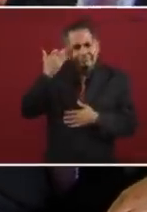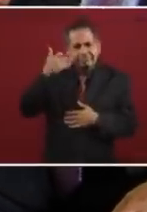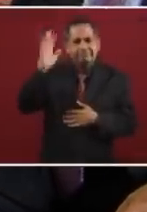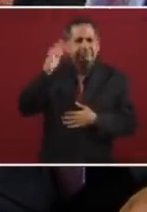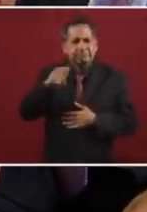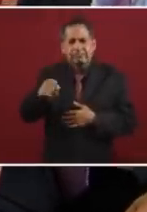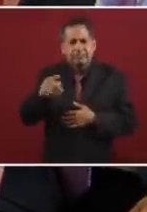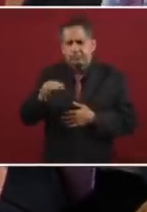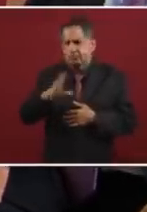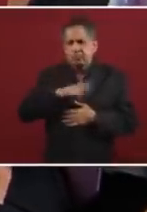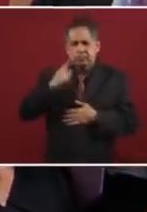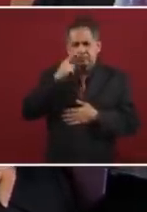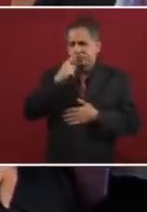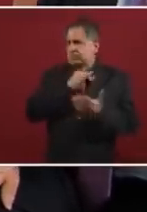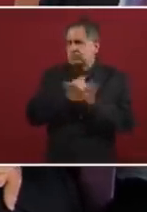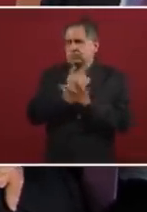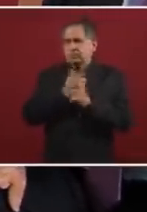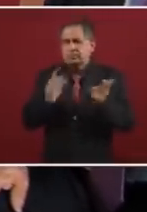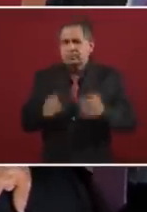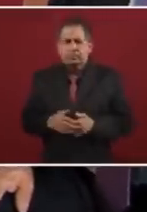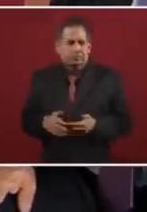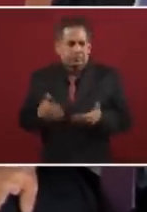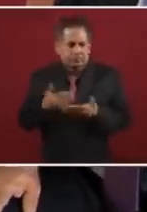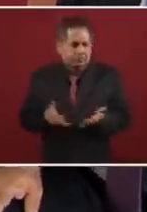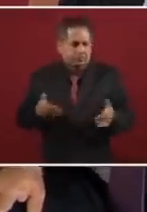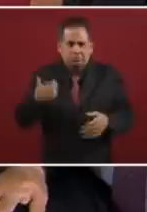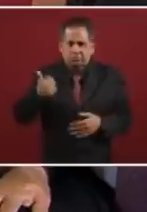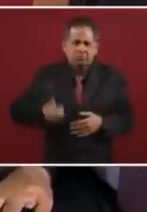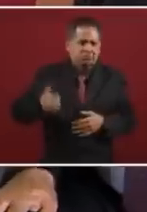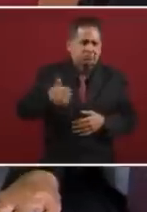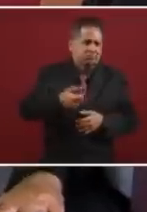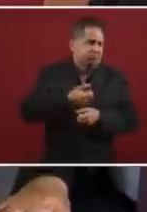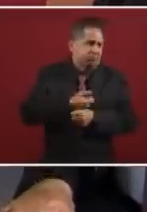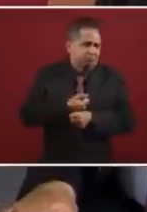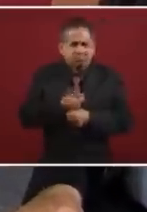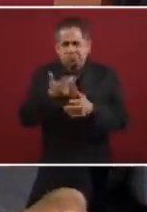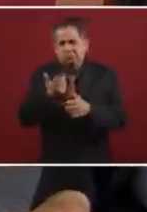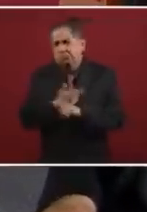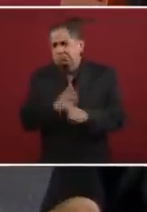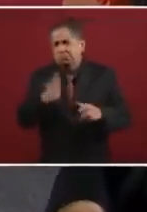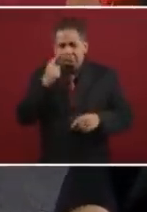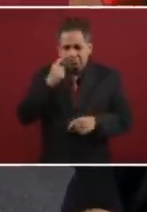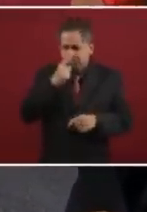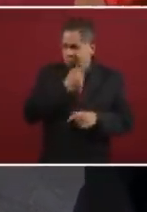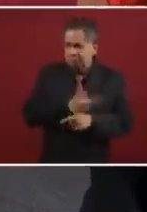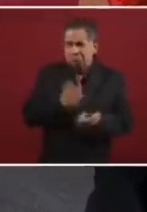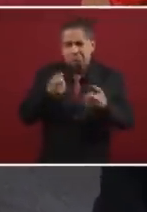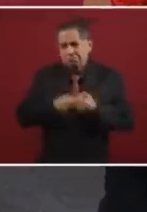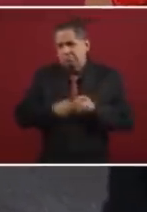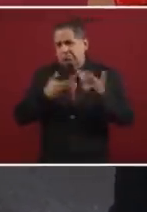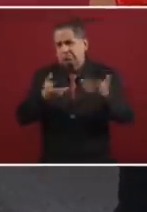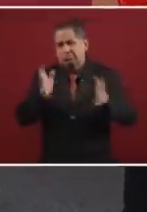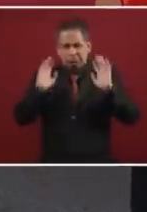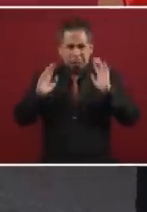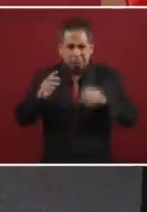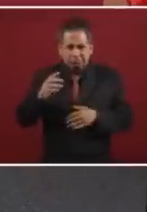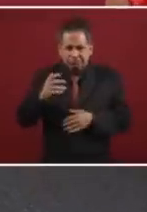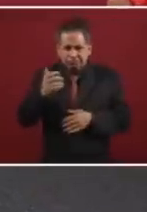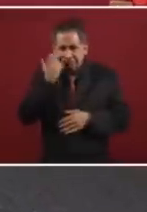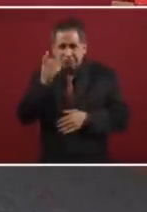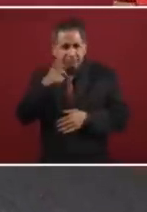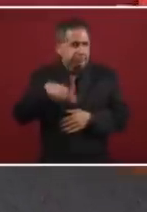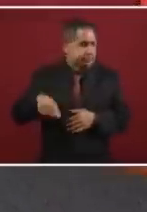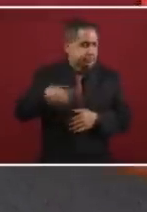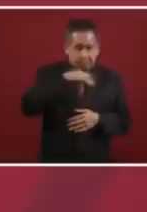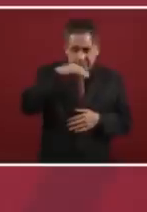antidemocrático ahora pues que todo el mundo se exprese y se manifieste y diga lo que